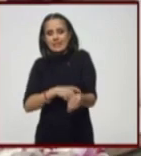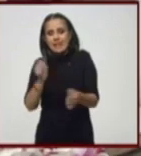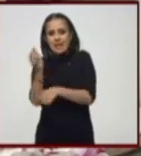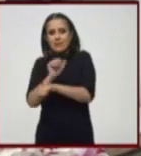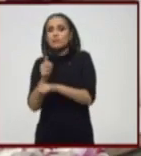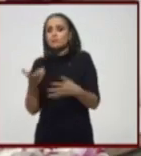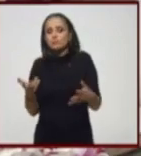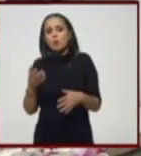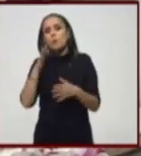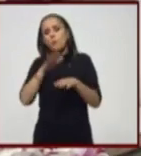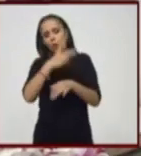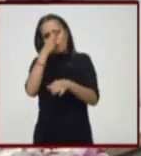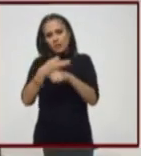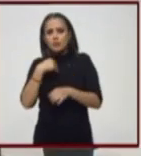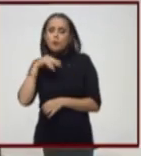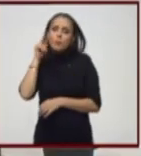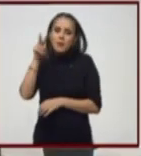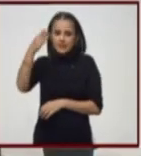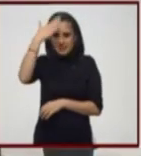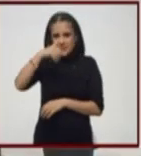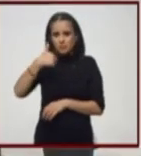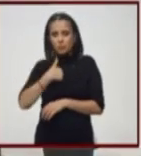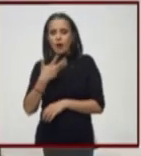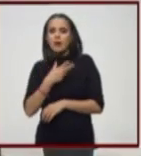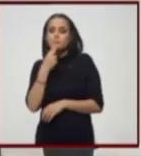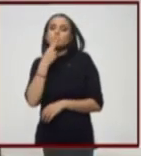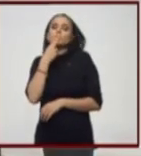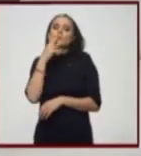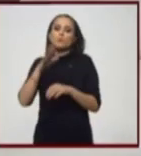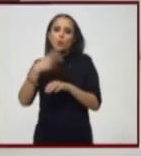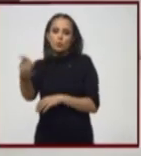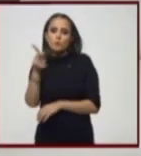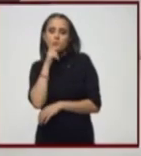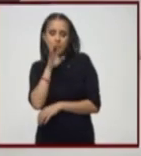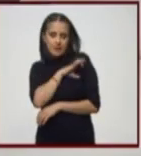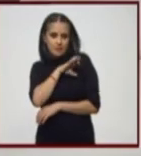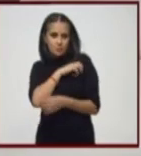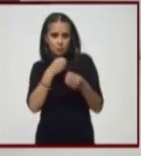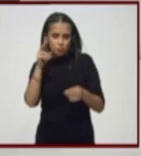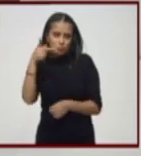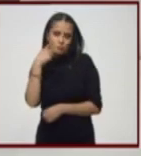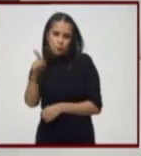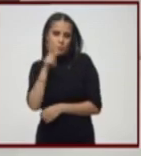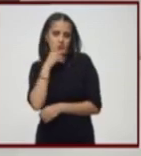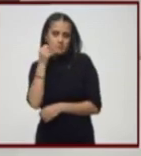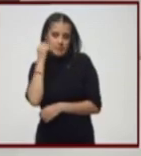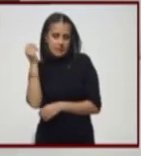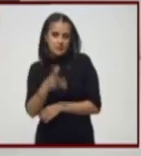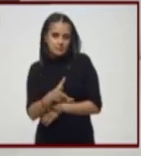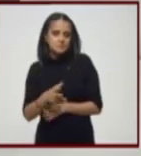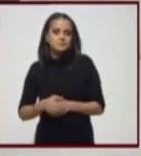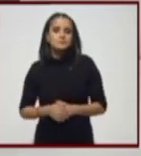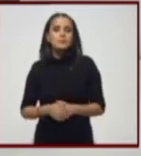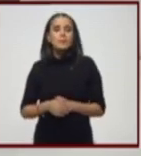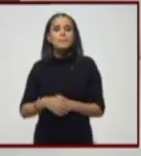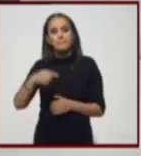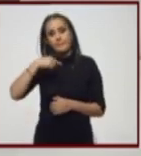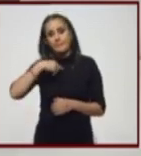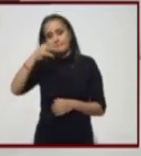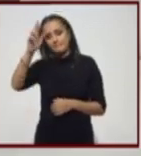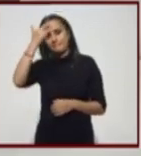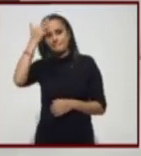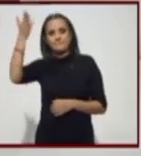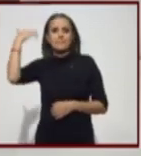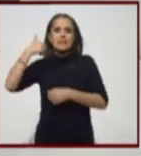imposible digo como sabes tengo un gran aprecio por tu papá además me aproximo un hombre formidable yo no se me olvida como sufrí con él